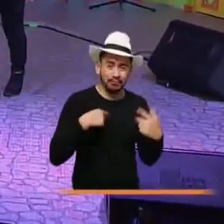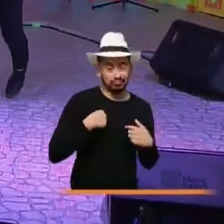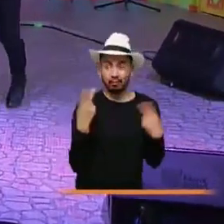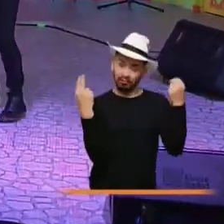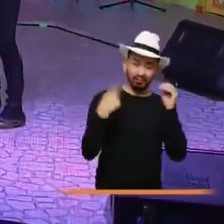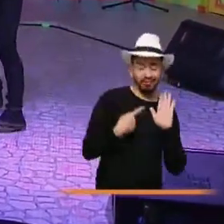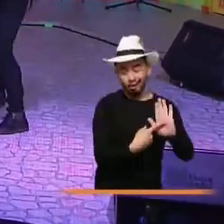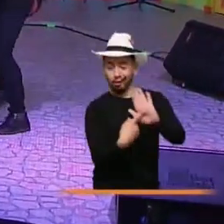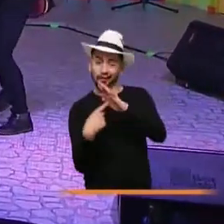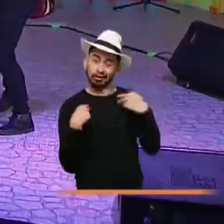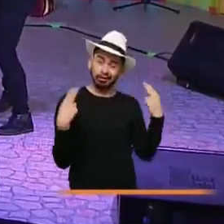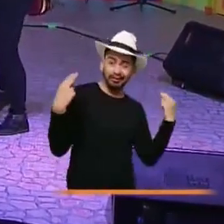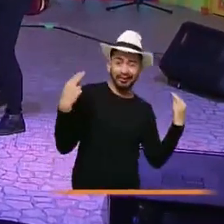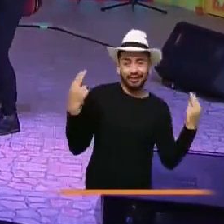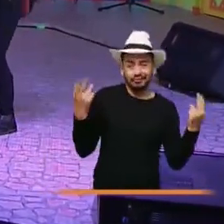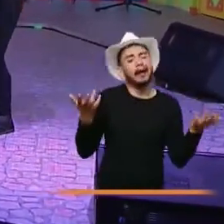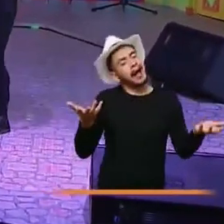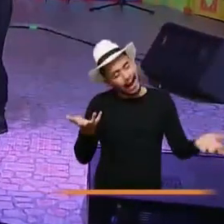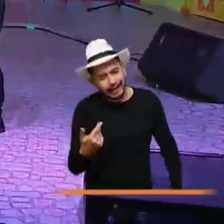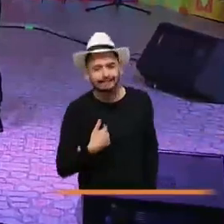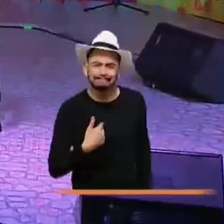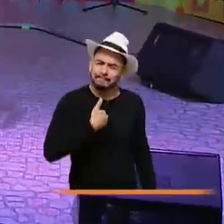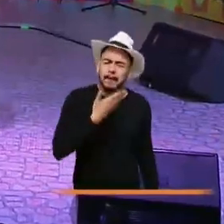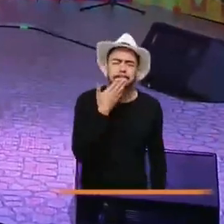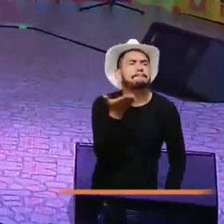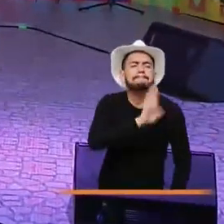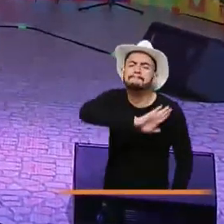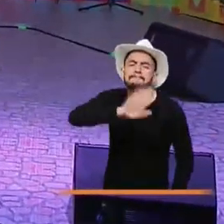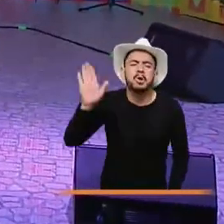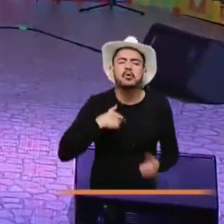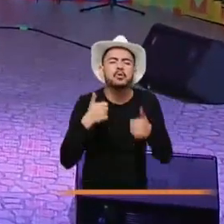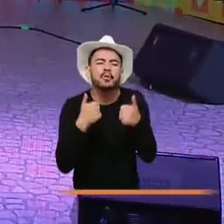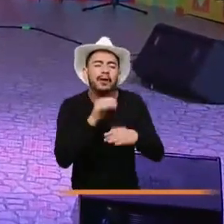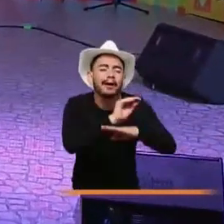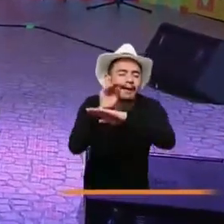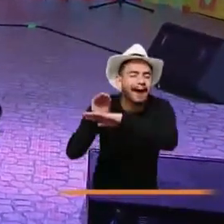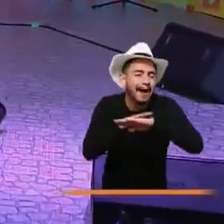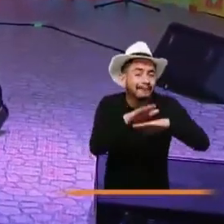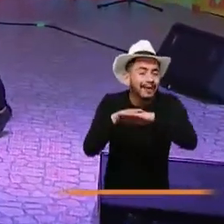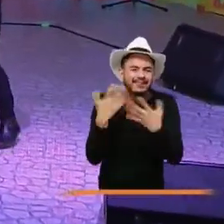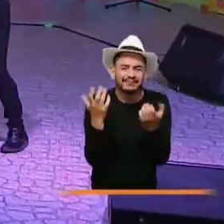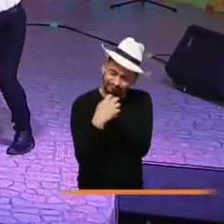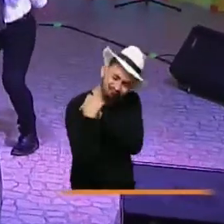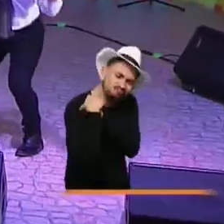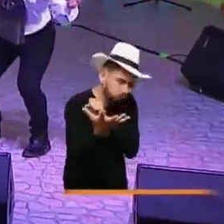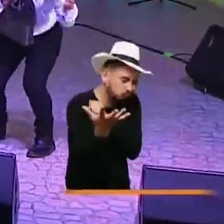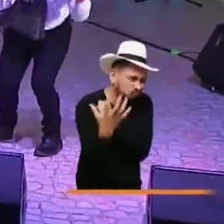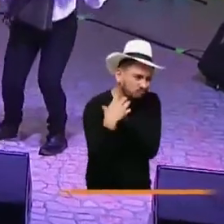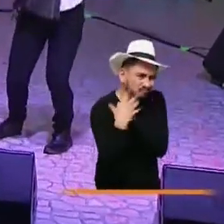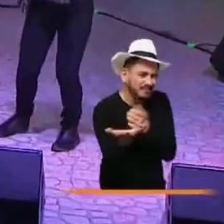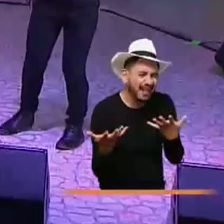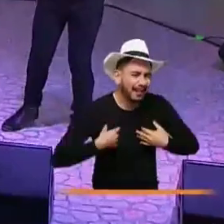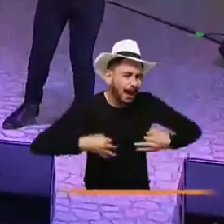amor por mi lugar favorito hoy se lo voy a decir es el